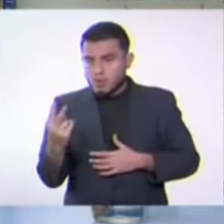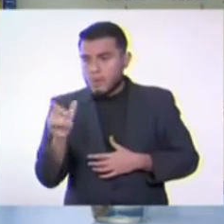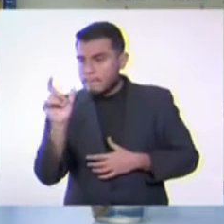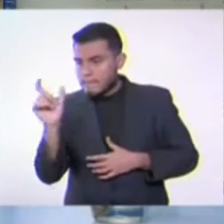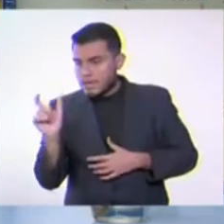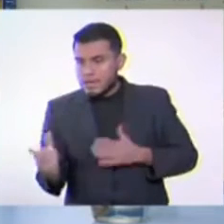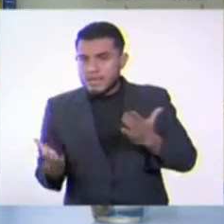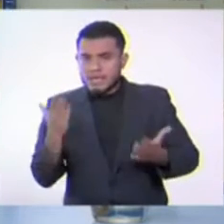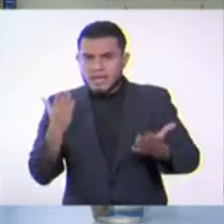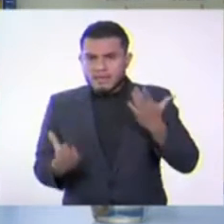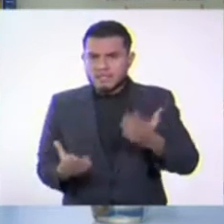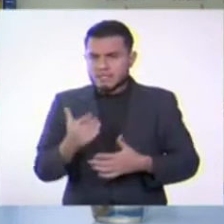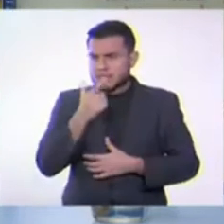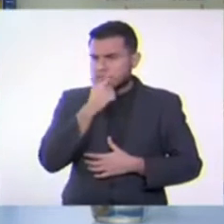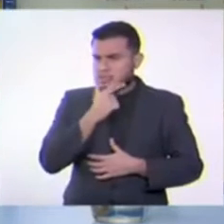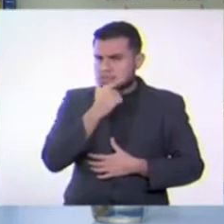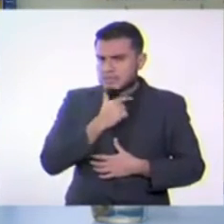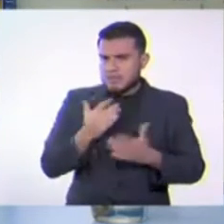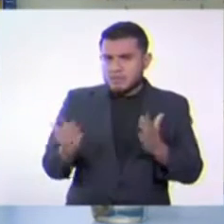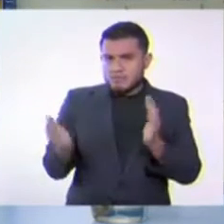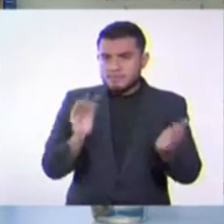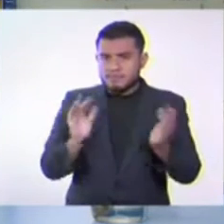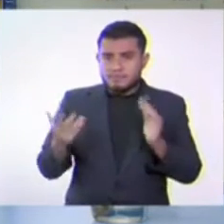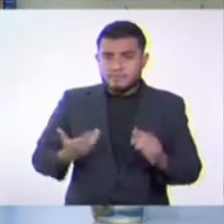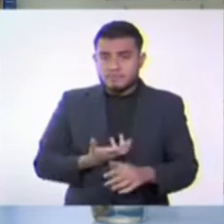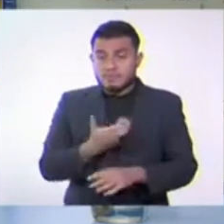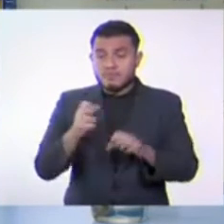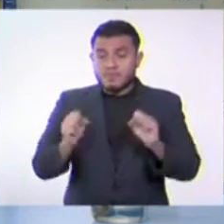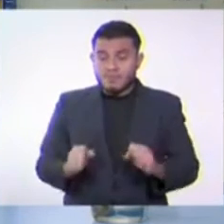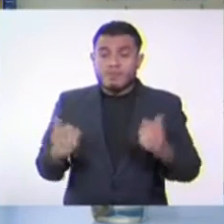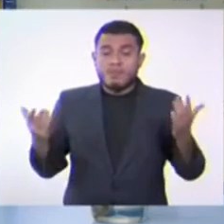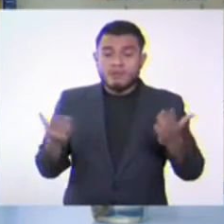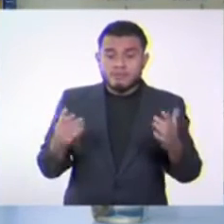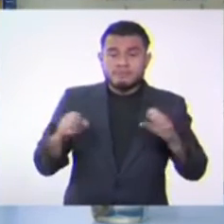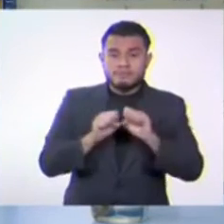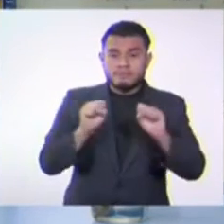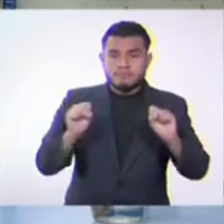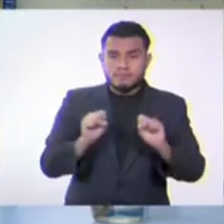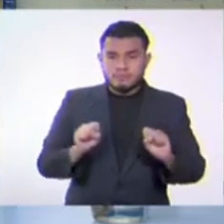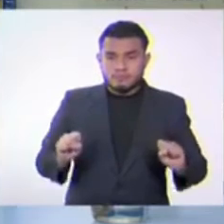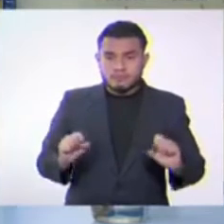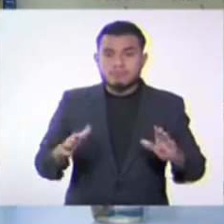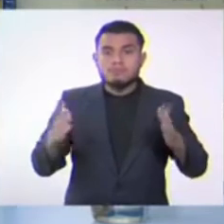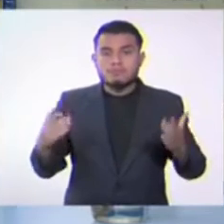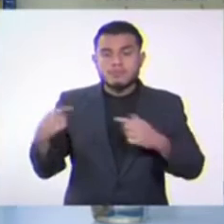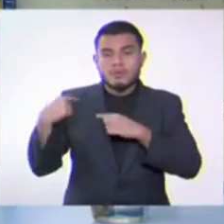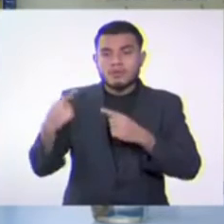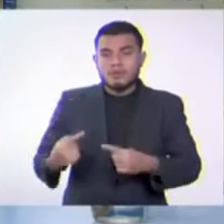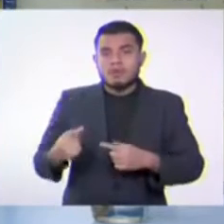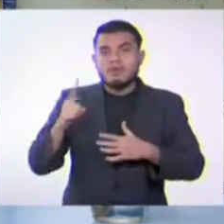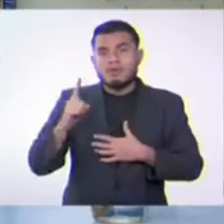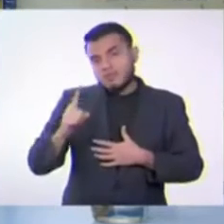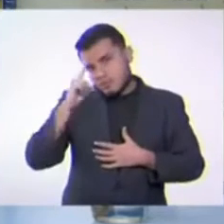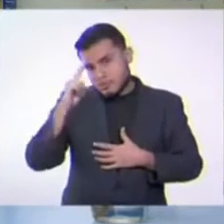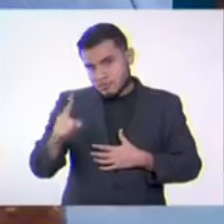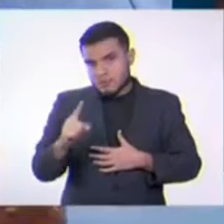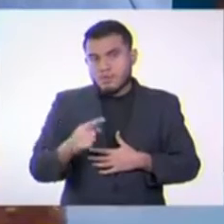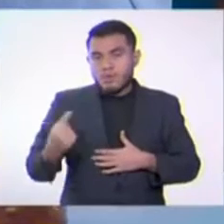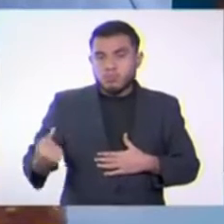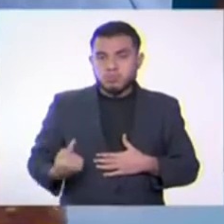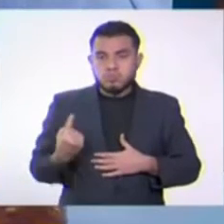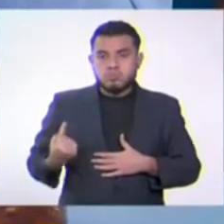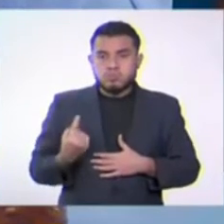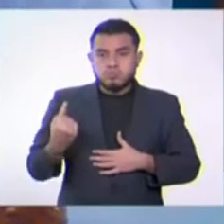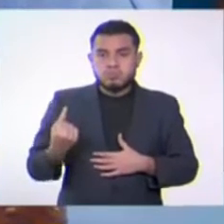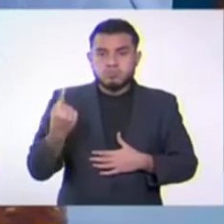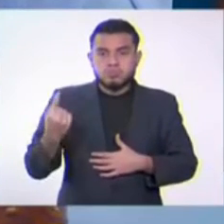que a veces resultan como un sinónimo que nos permiten crear sistemas, pero desde una perspectiva evolutiva,